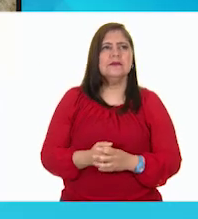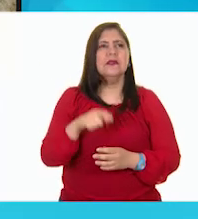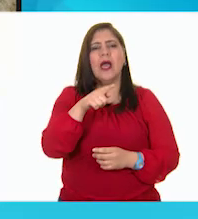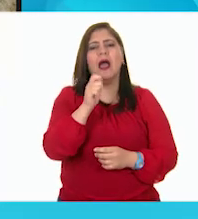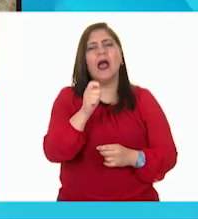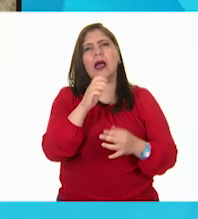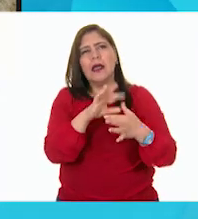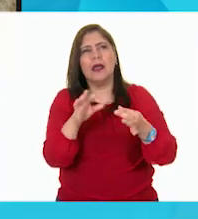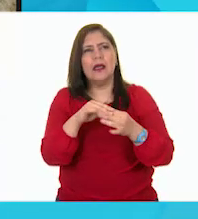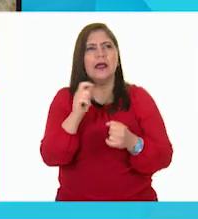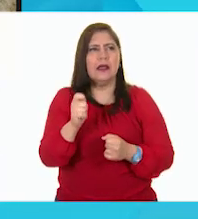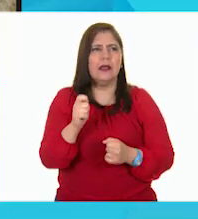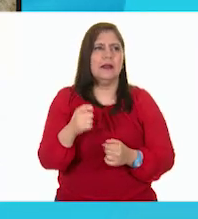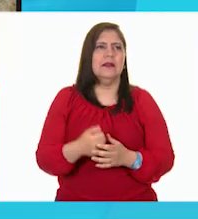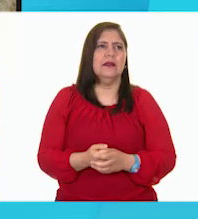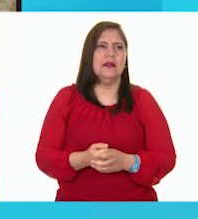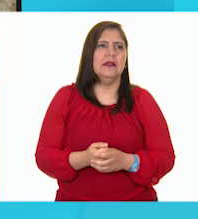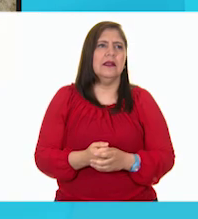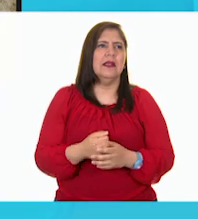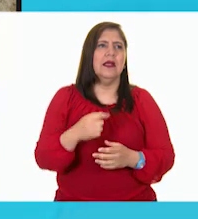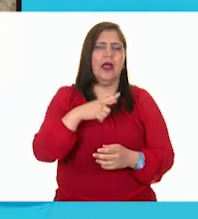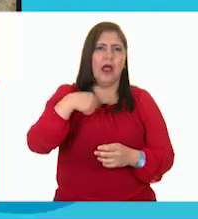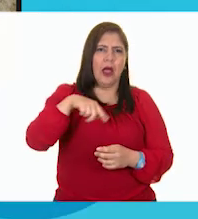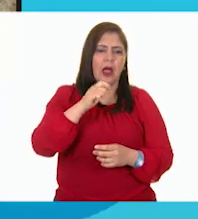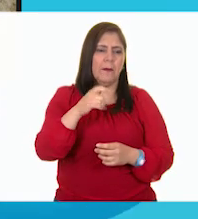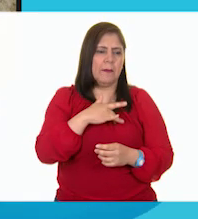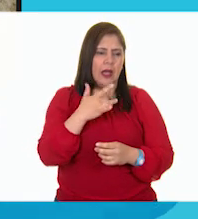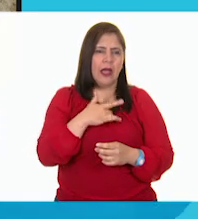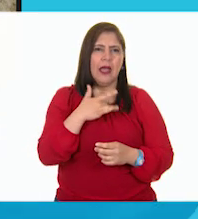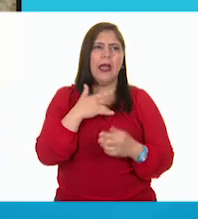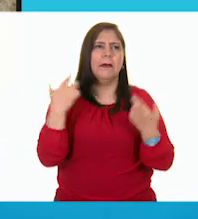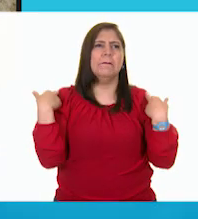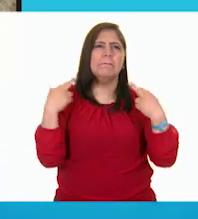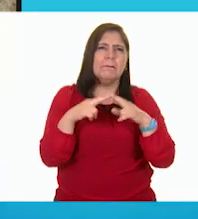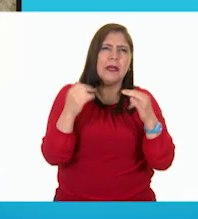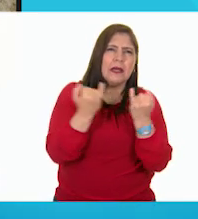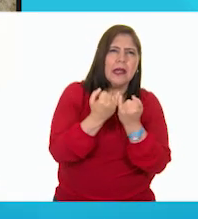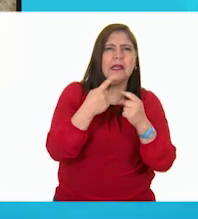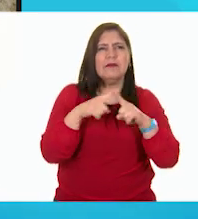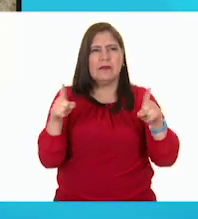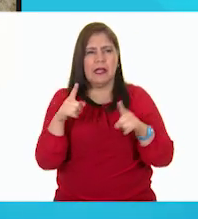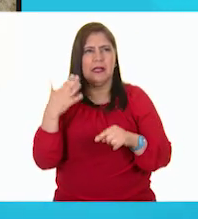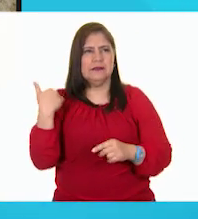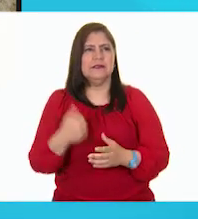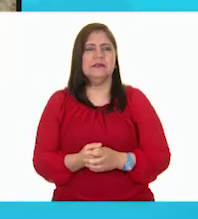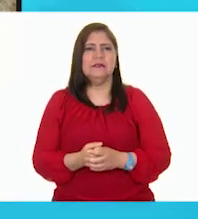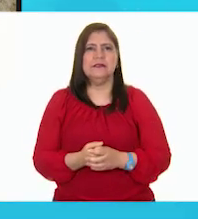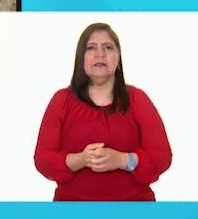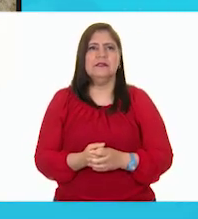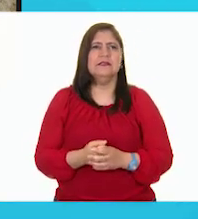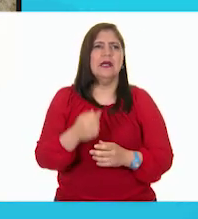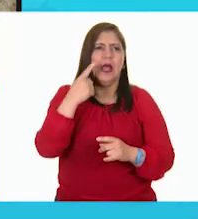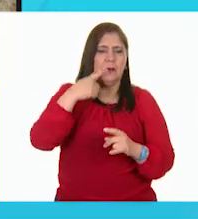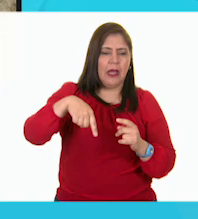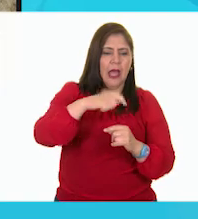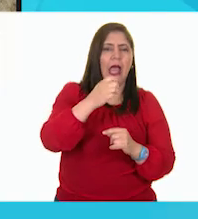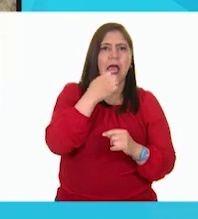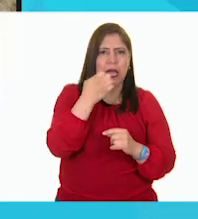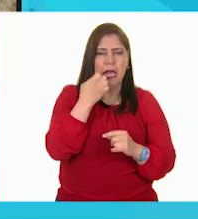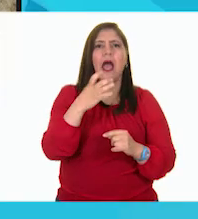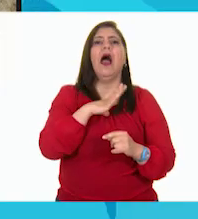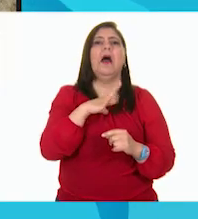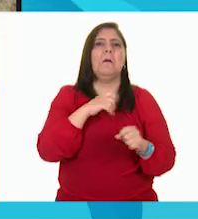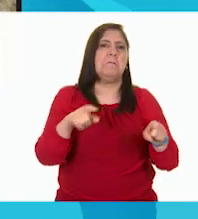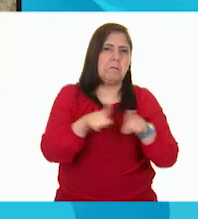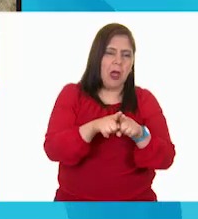pueblo. Mi escuela es igual y diferente a la del MAS. Te voy a contar por qué. Es igual porque estudiamos los mismos libros